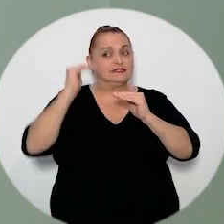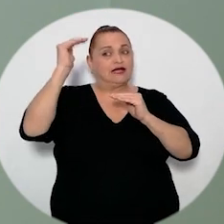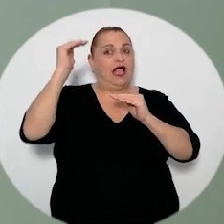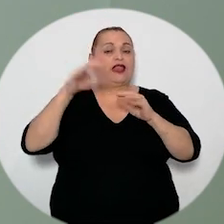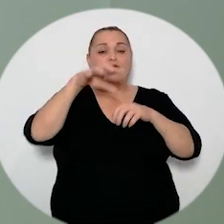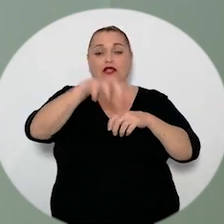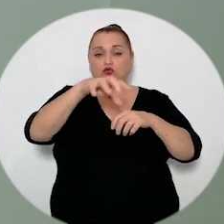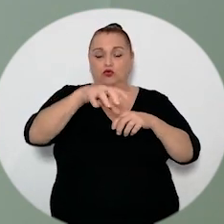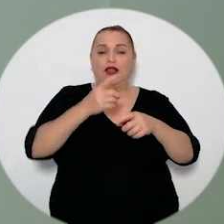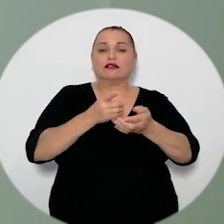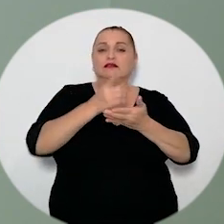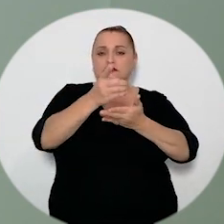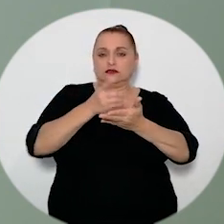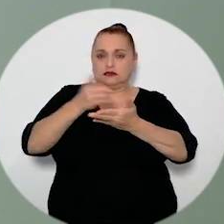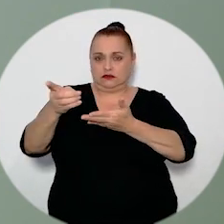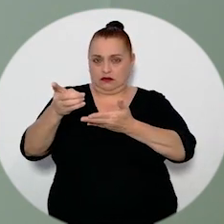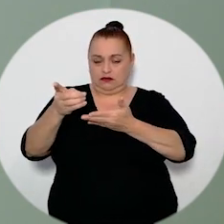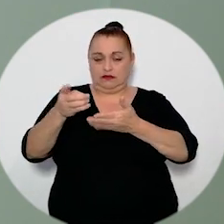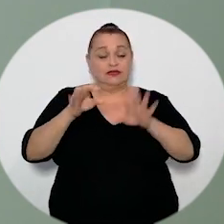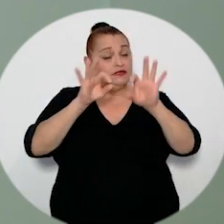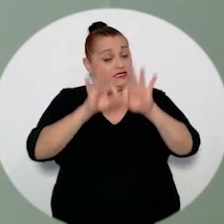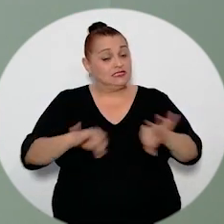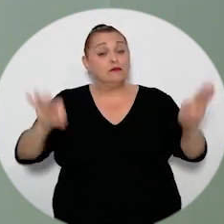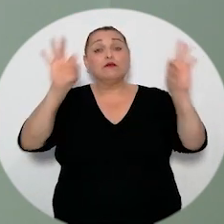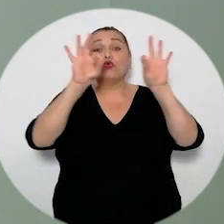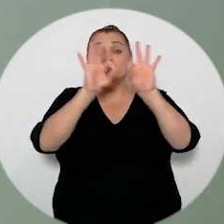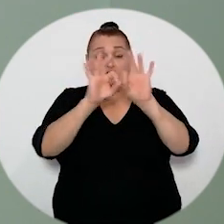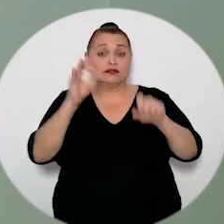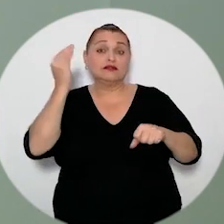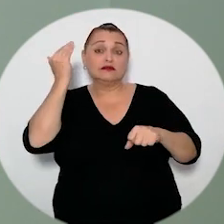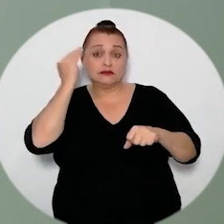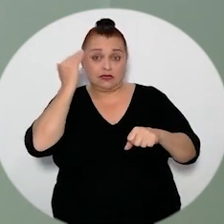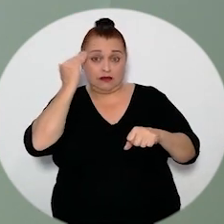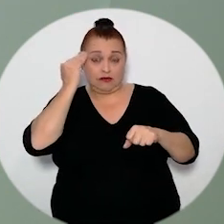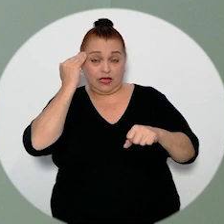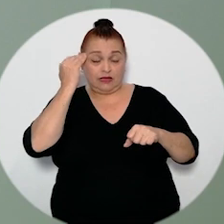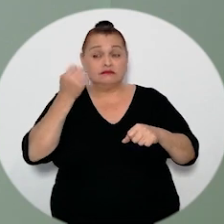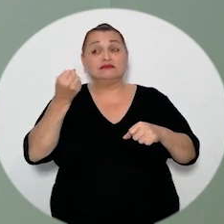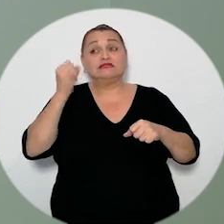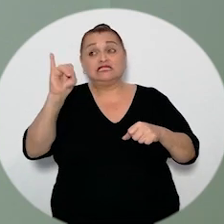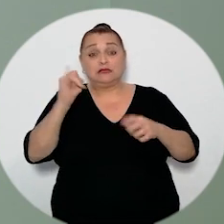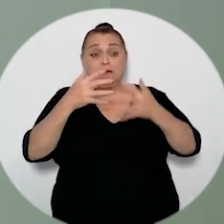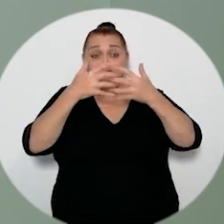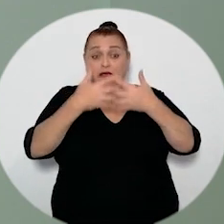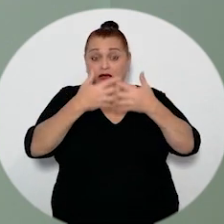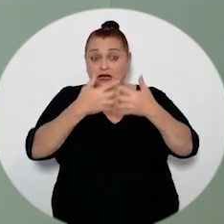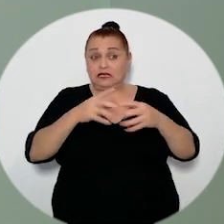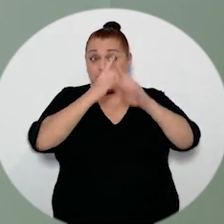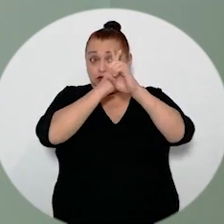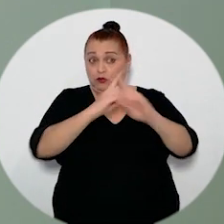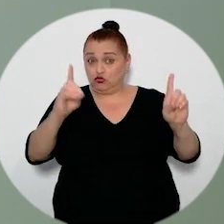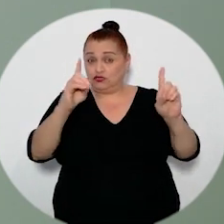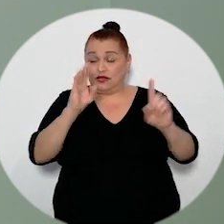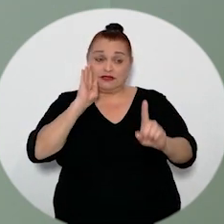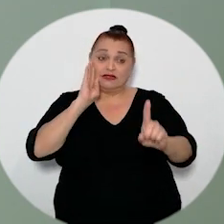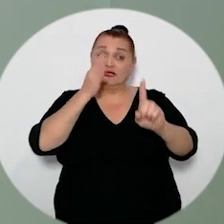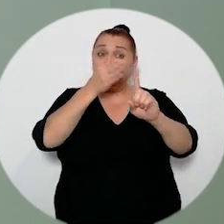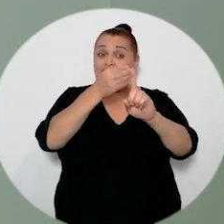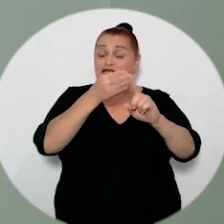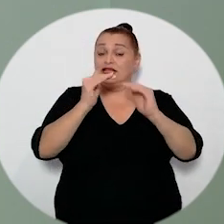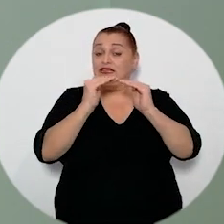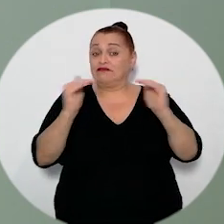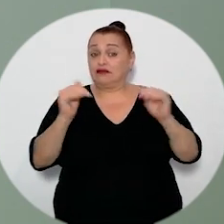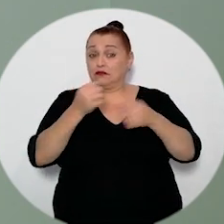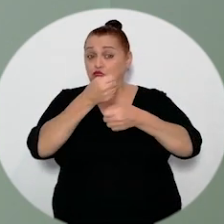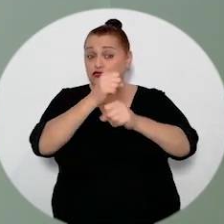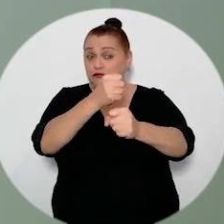escala cantonal y distrital. Es importante tener en consideración que en el caso de los mecanismos de la democracia directa a nivel